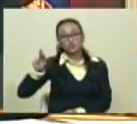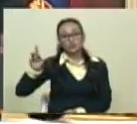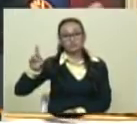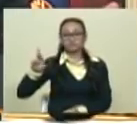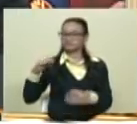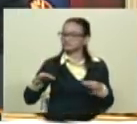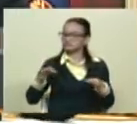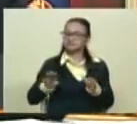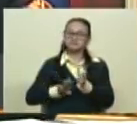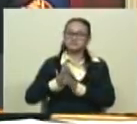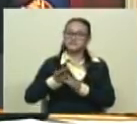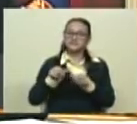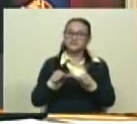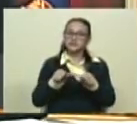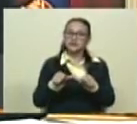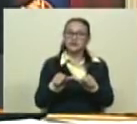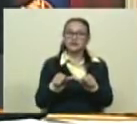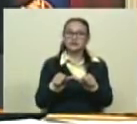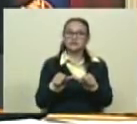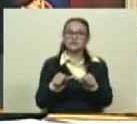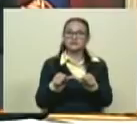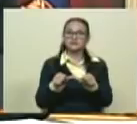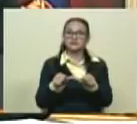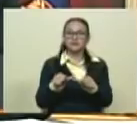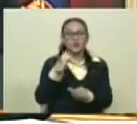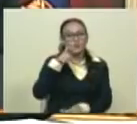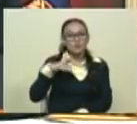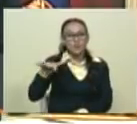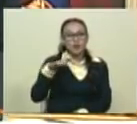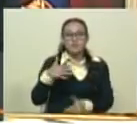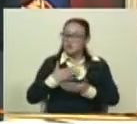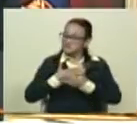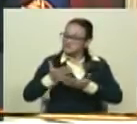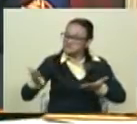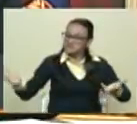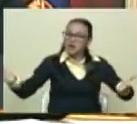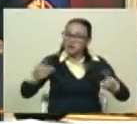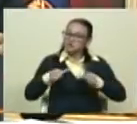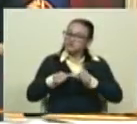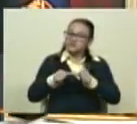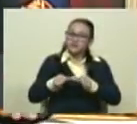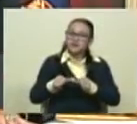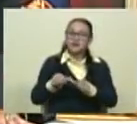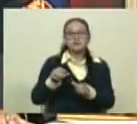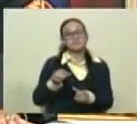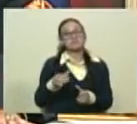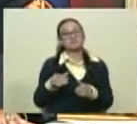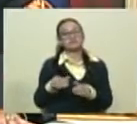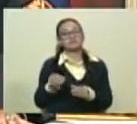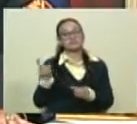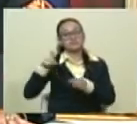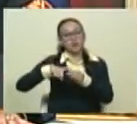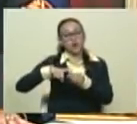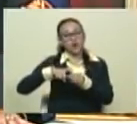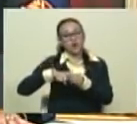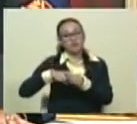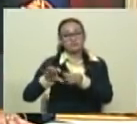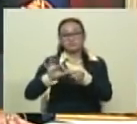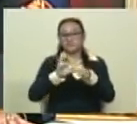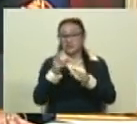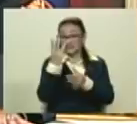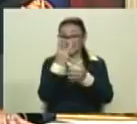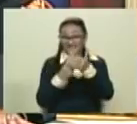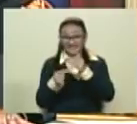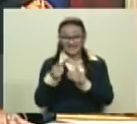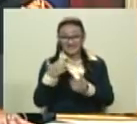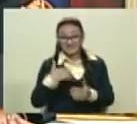y seguiremos siendo Mercosur. Mientras los pueblos nos abran sus brazos, nosotros seguiremos siendo Mercosur. Y la Triple Alianza pasará a la historia,